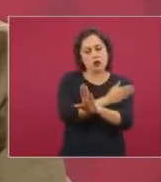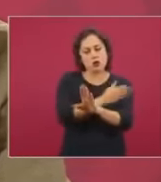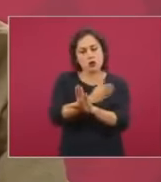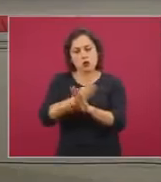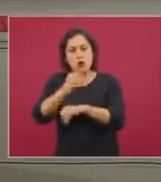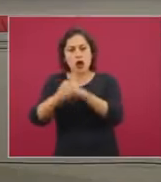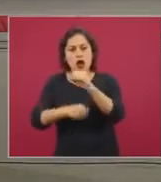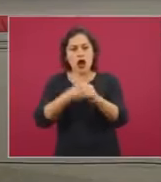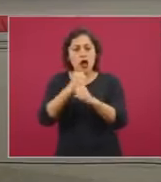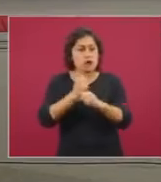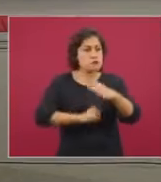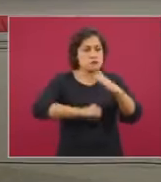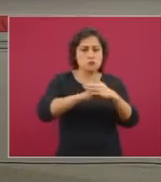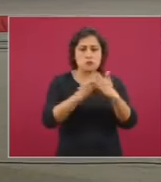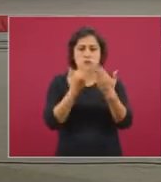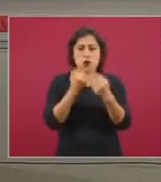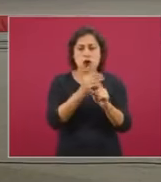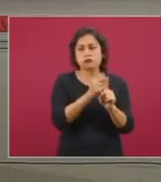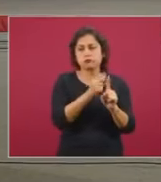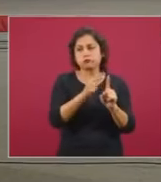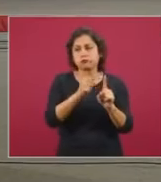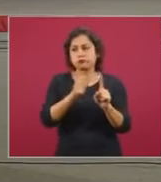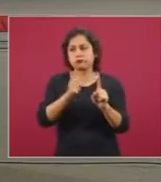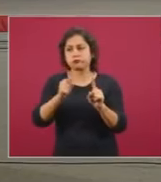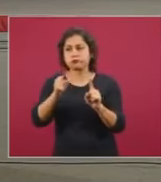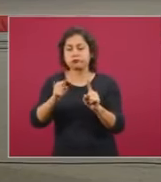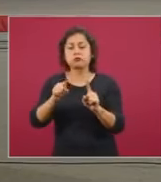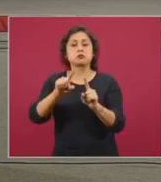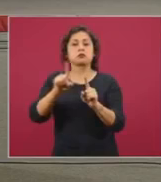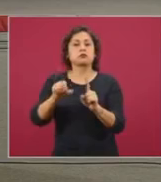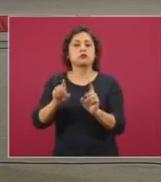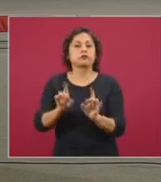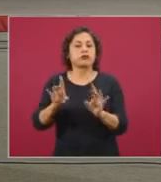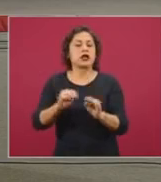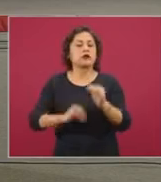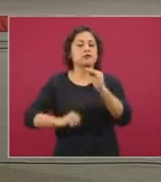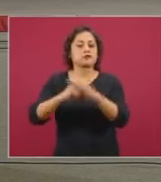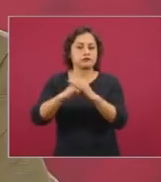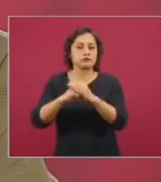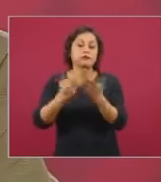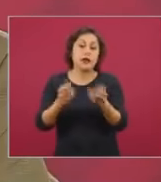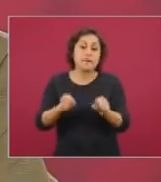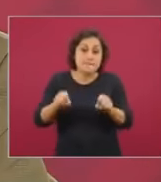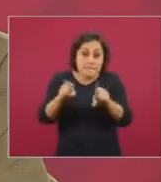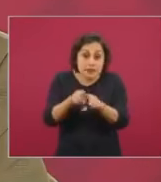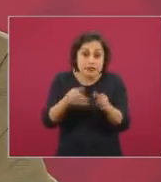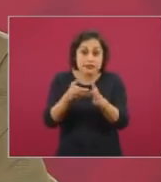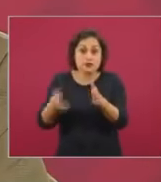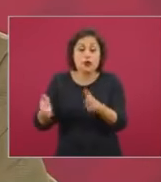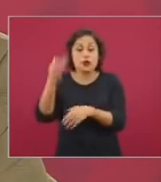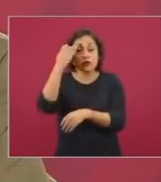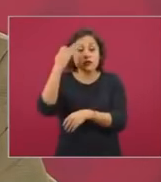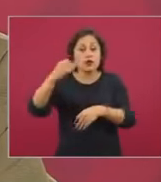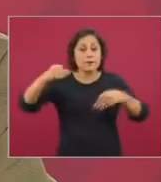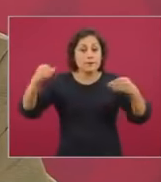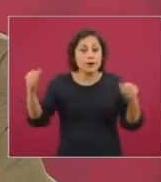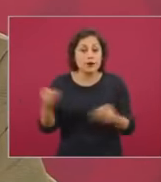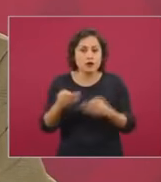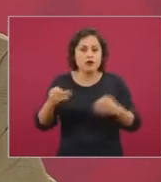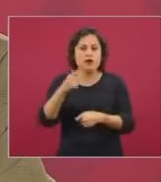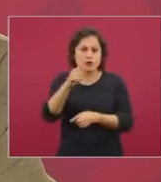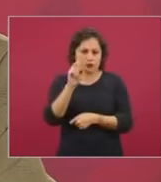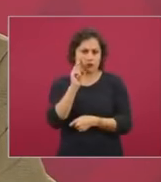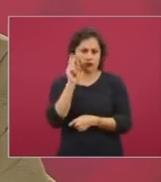Porque se van promediando, es parte de lo que se va esperando, ¿no? Entonces, pero sí en la época invernal, y esto también lo pueden ver en el monitoreo